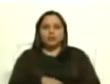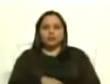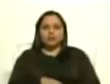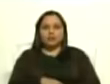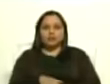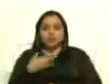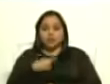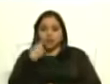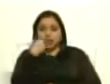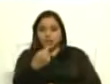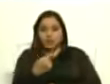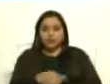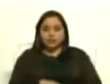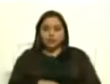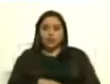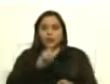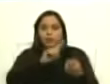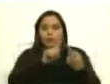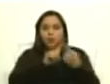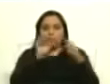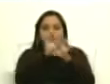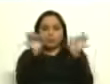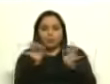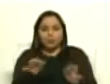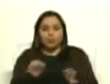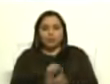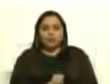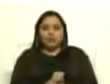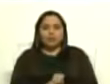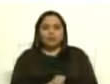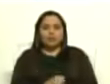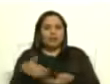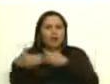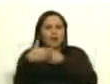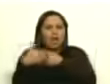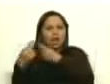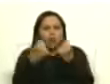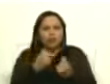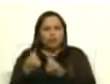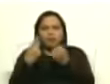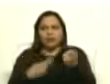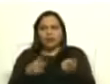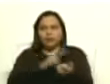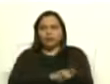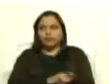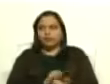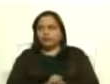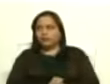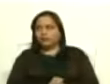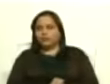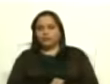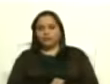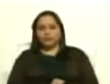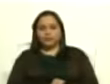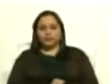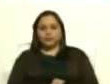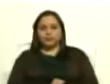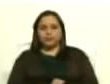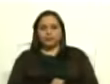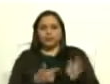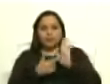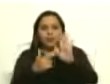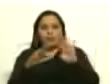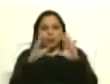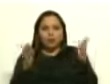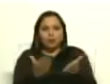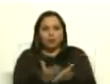diría, en uno de los instrumentos de agresión económica más exquisito que tiene hoy el hegemón en el mundo, que con